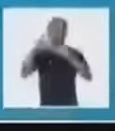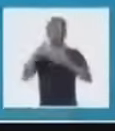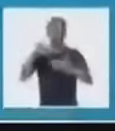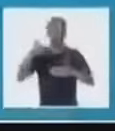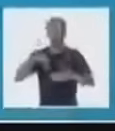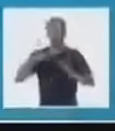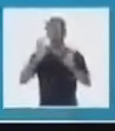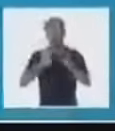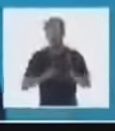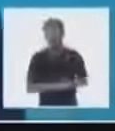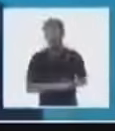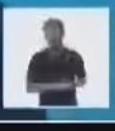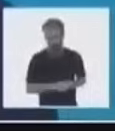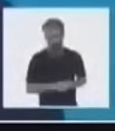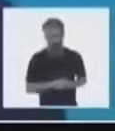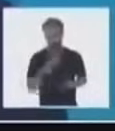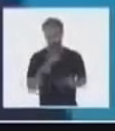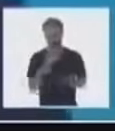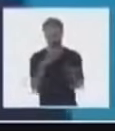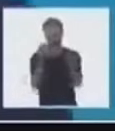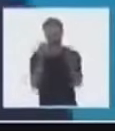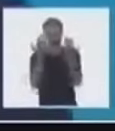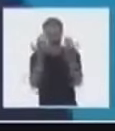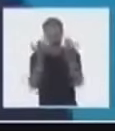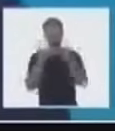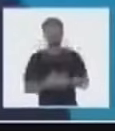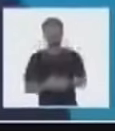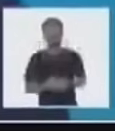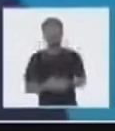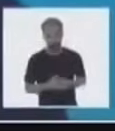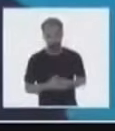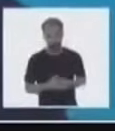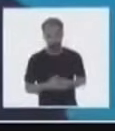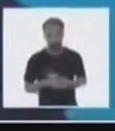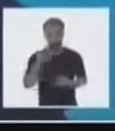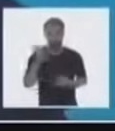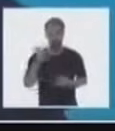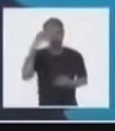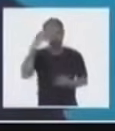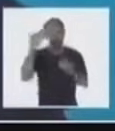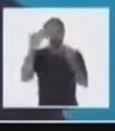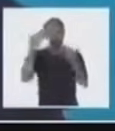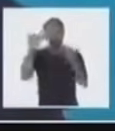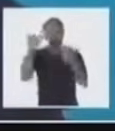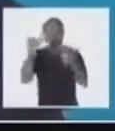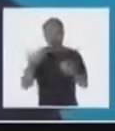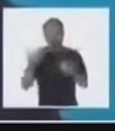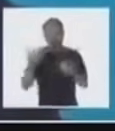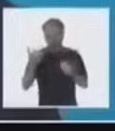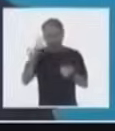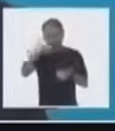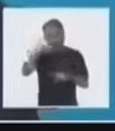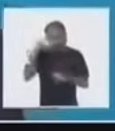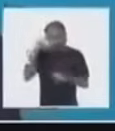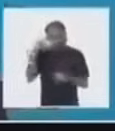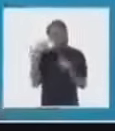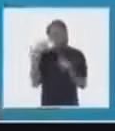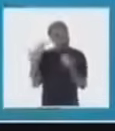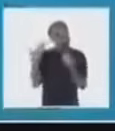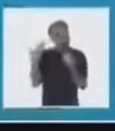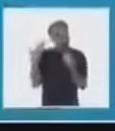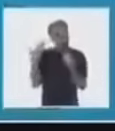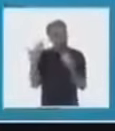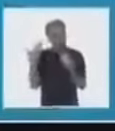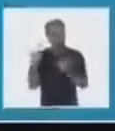debates que tenemos entre nosotros. Por primera vez hubo un quiebre en este. No, quiebre. Y hubo una interna que se, bueno, se tiraron